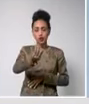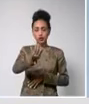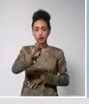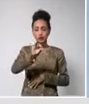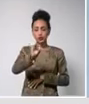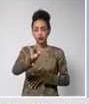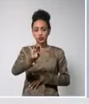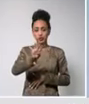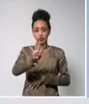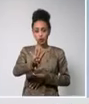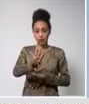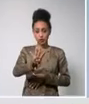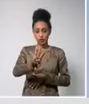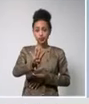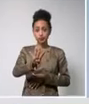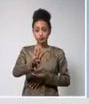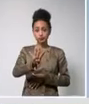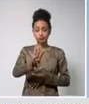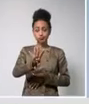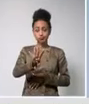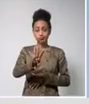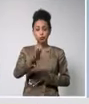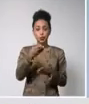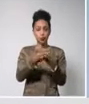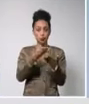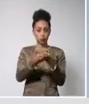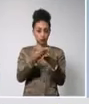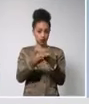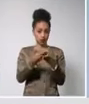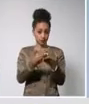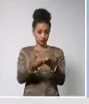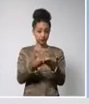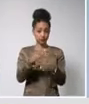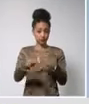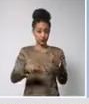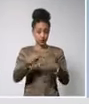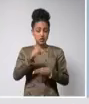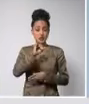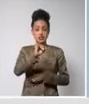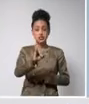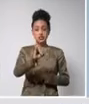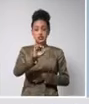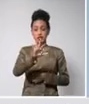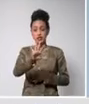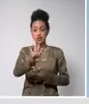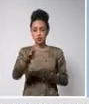2.769.474 estudios realizados y